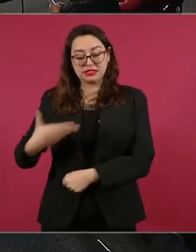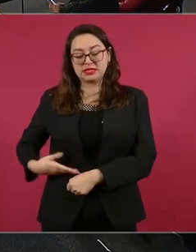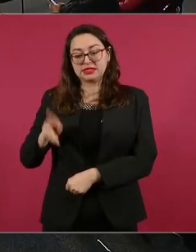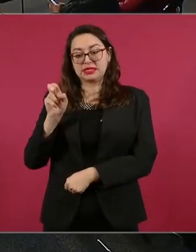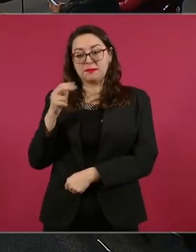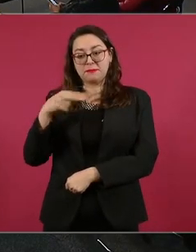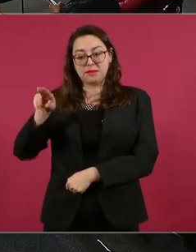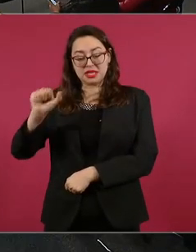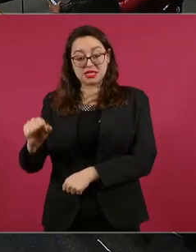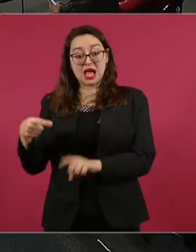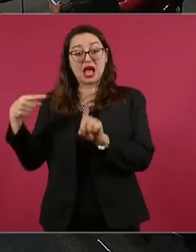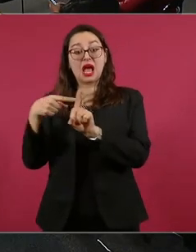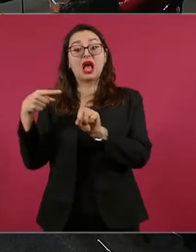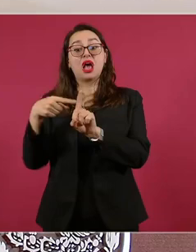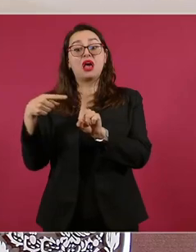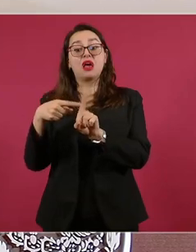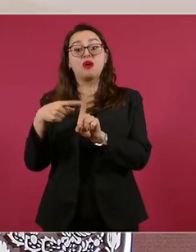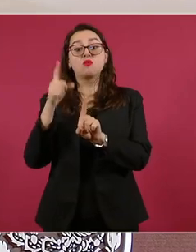Irma Piña.